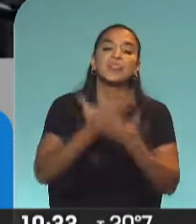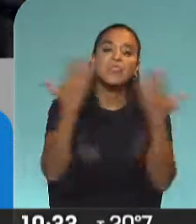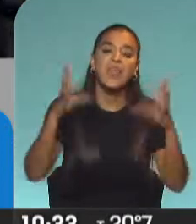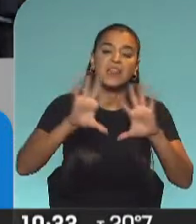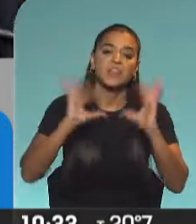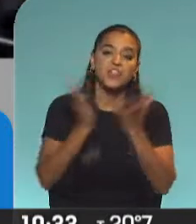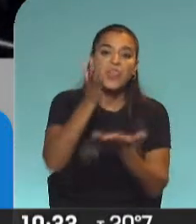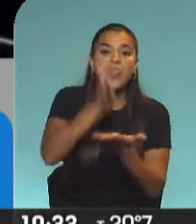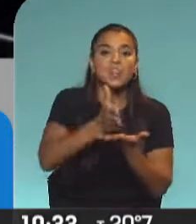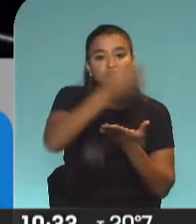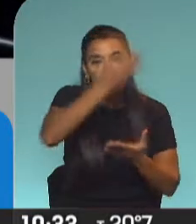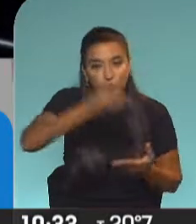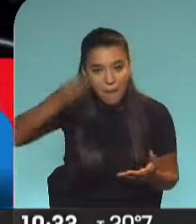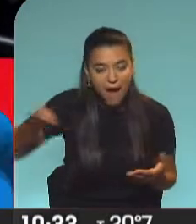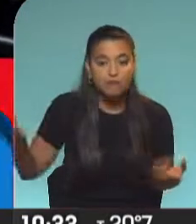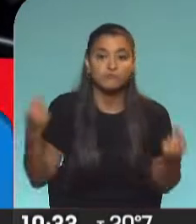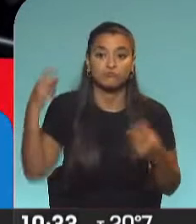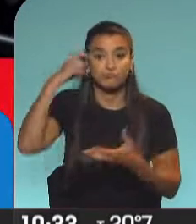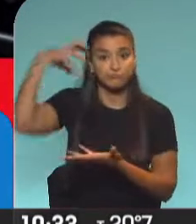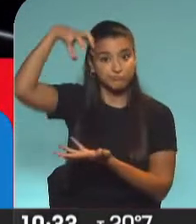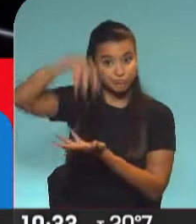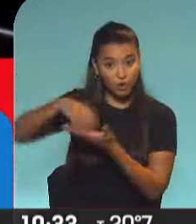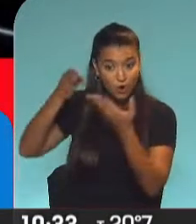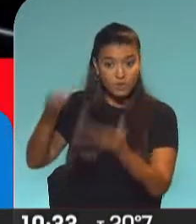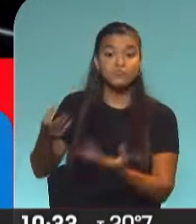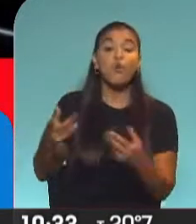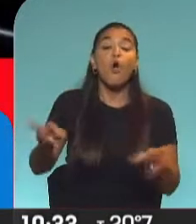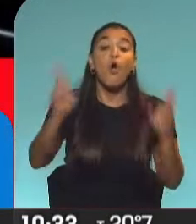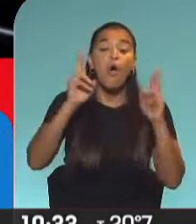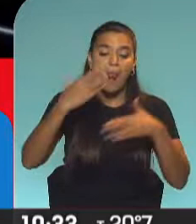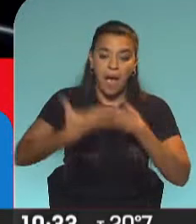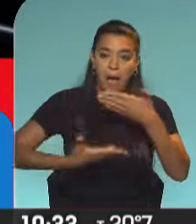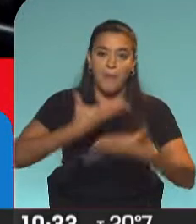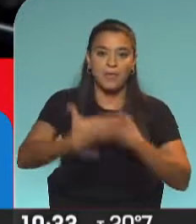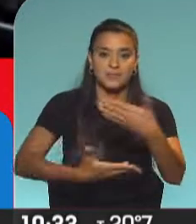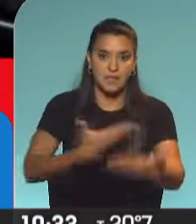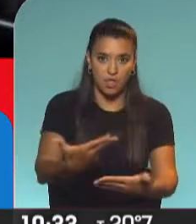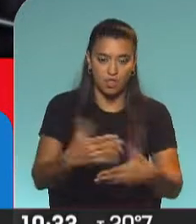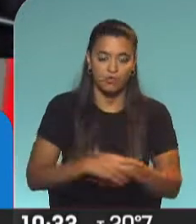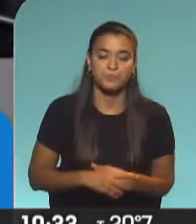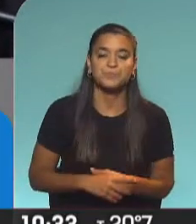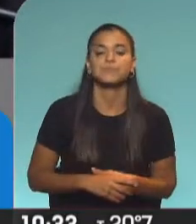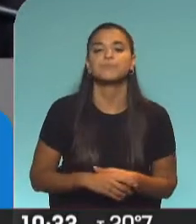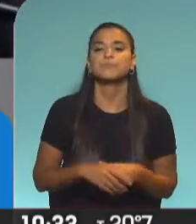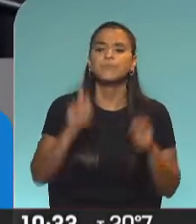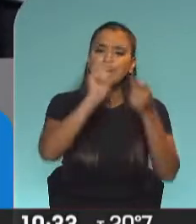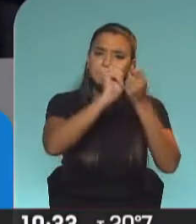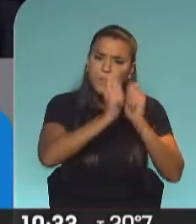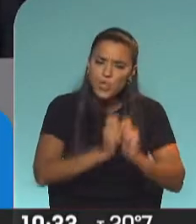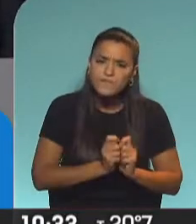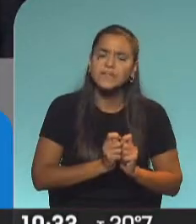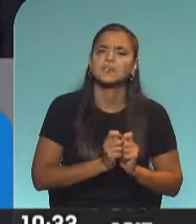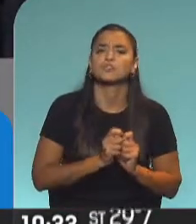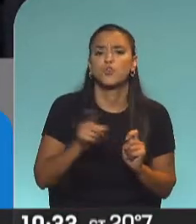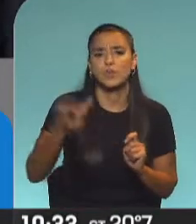Derechos Humanos. Estamos acá en el Congreso, ojalá dando un paso hacia adelante y haciendo historia. Brenda, las modificaciones